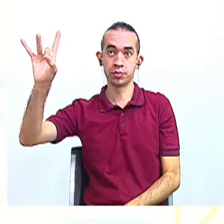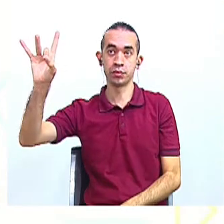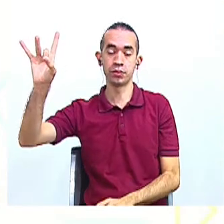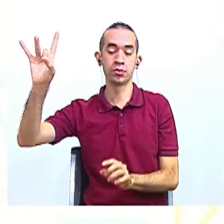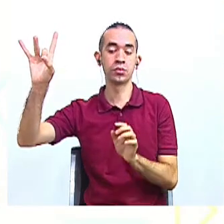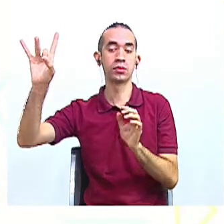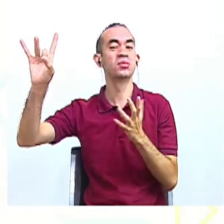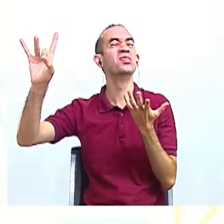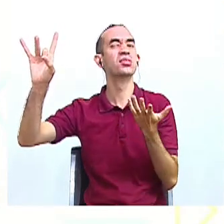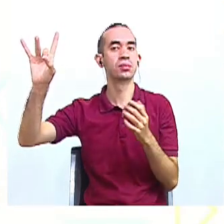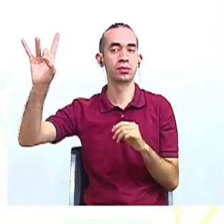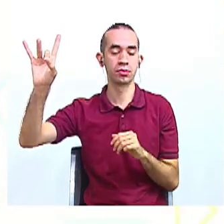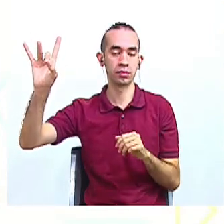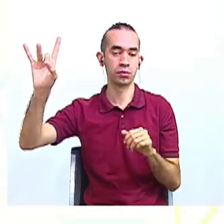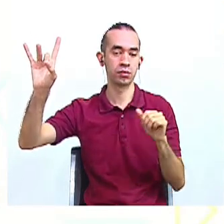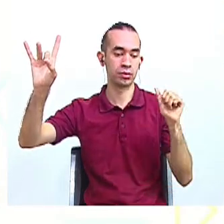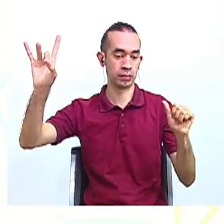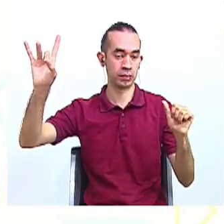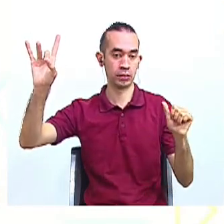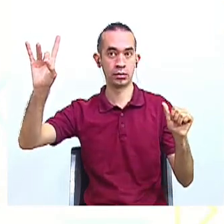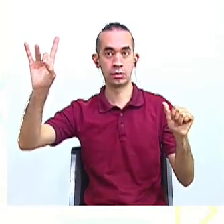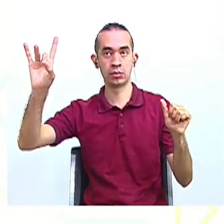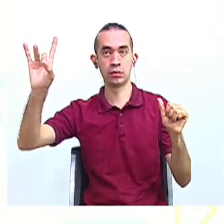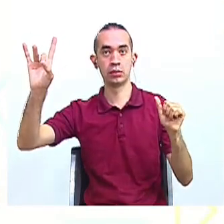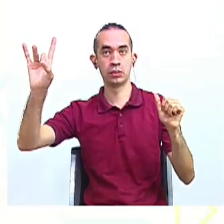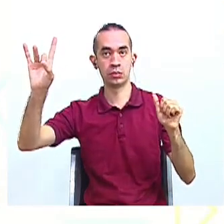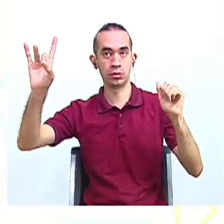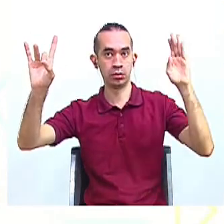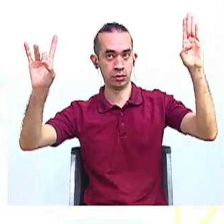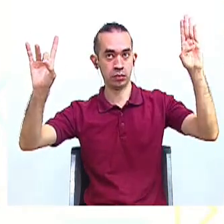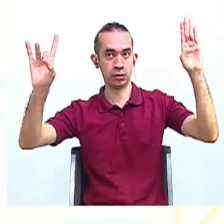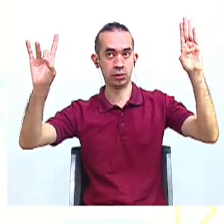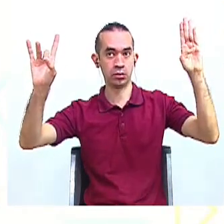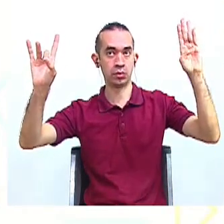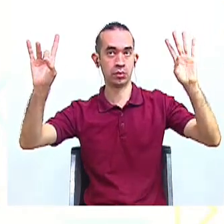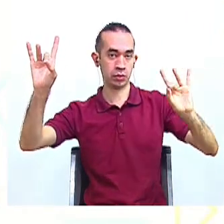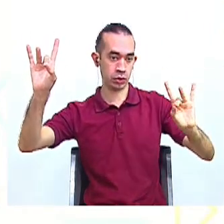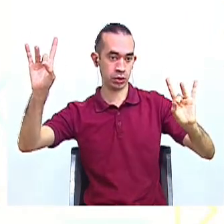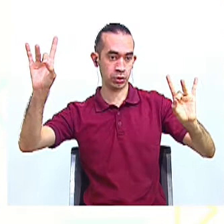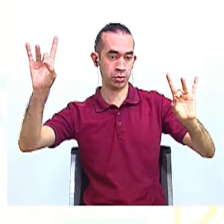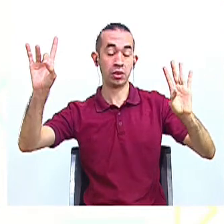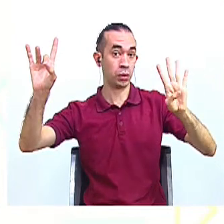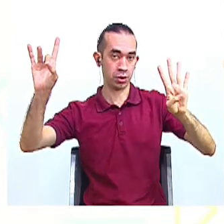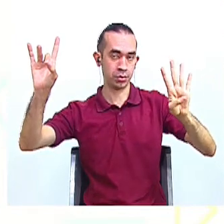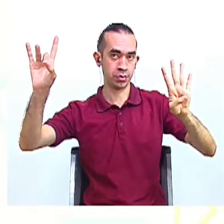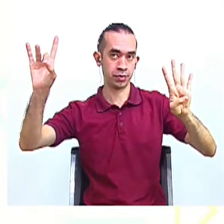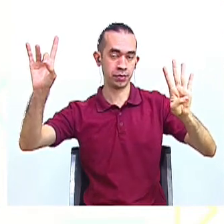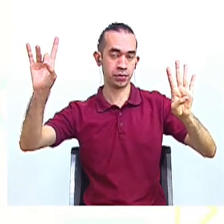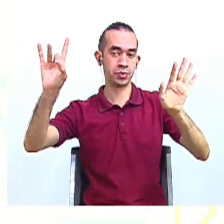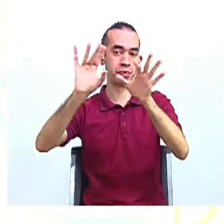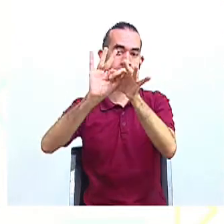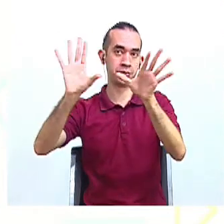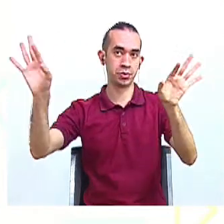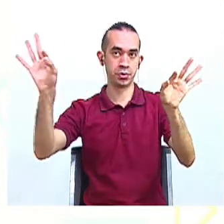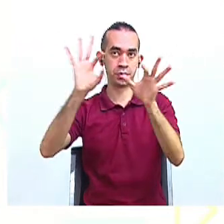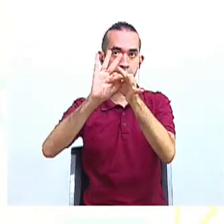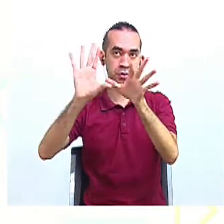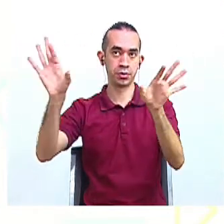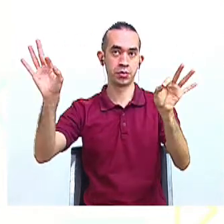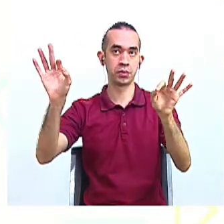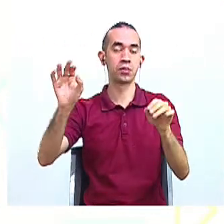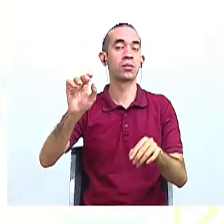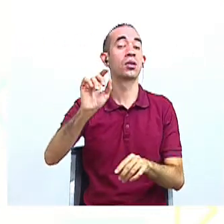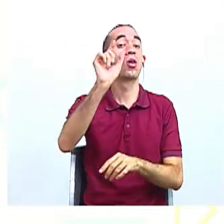comparar con la medida del segmento AB, que corresponde a 4. Y la medida del segmento